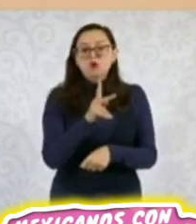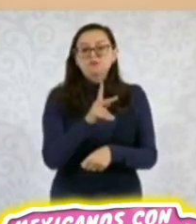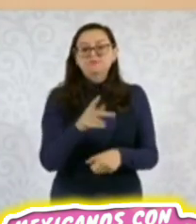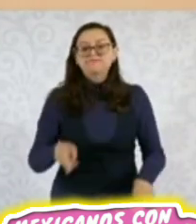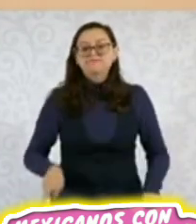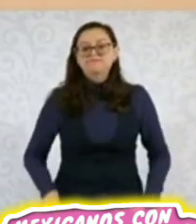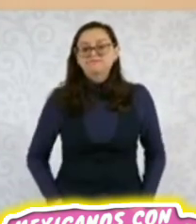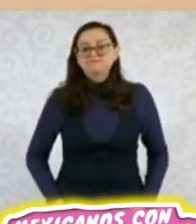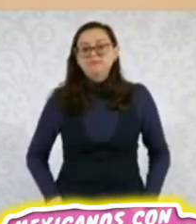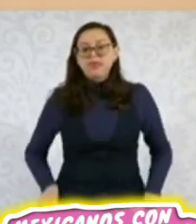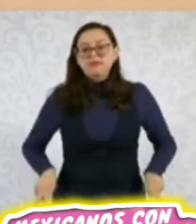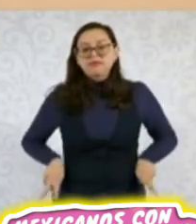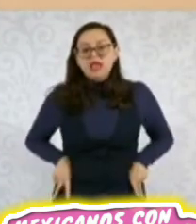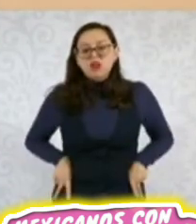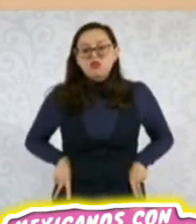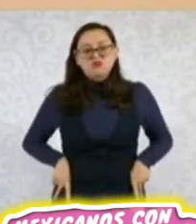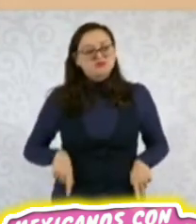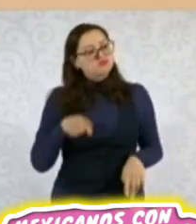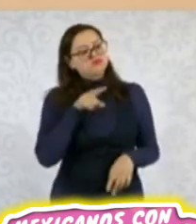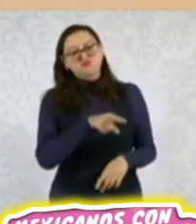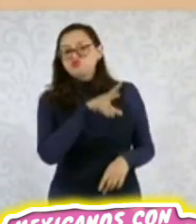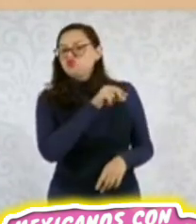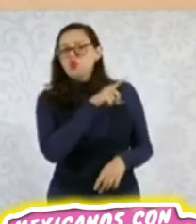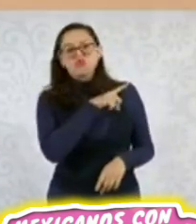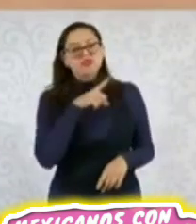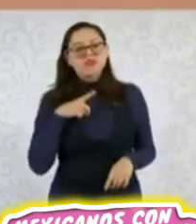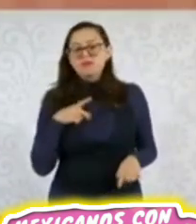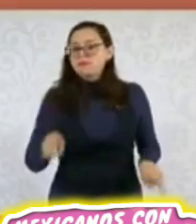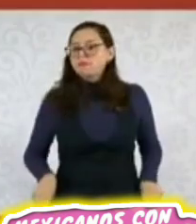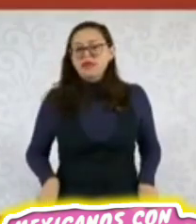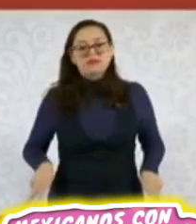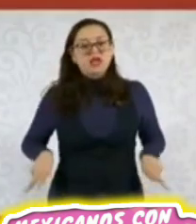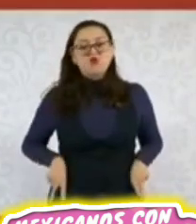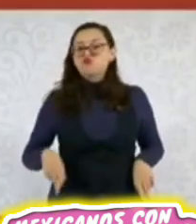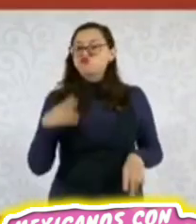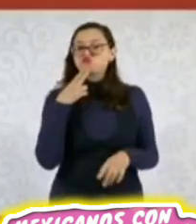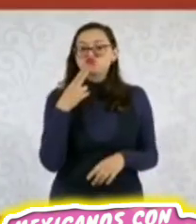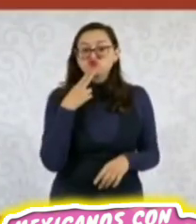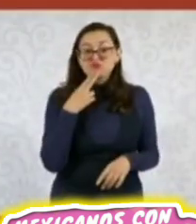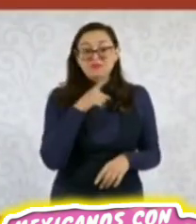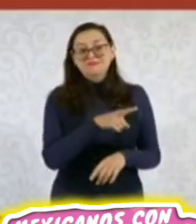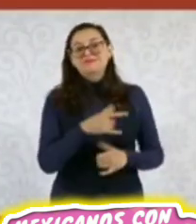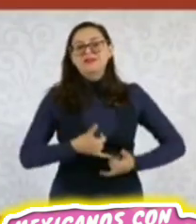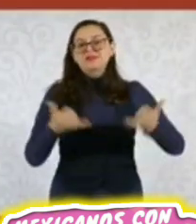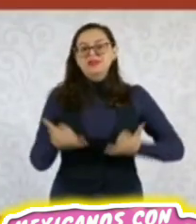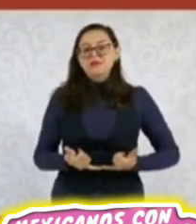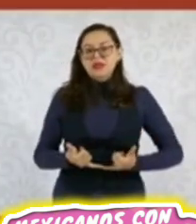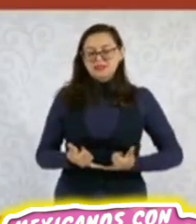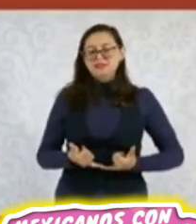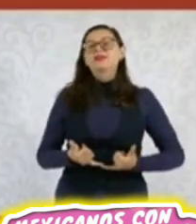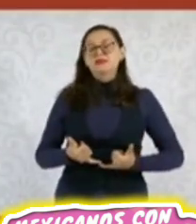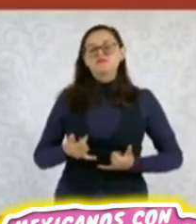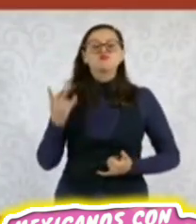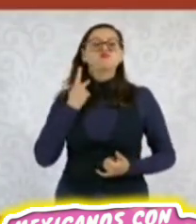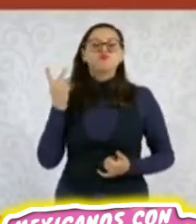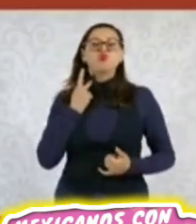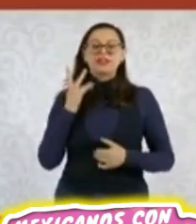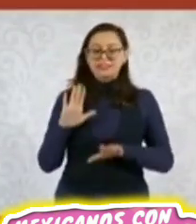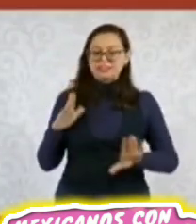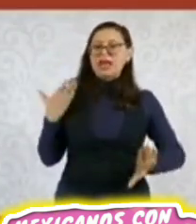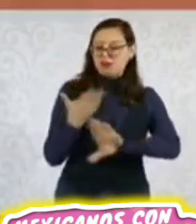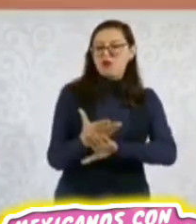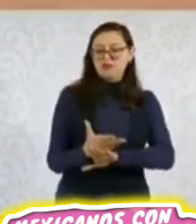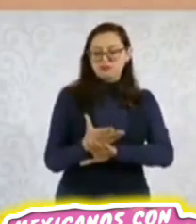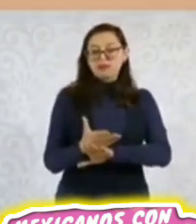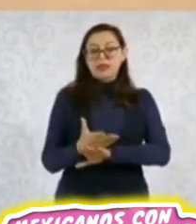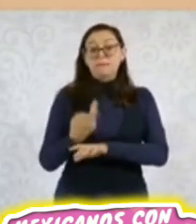portar pantalones, porque estas mujeres transgredieron 2 cosas, la parte política, eran insurgentes, pero estaban